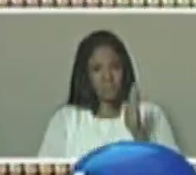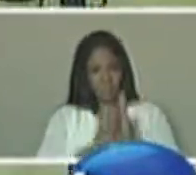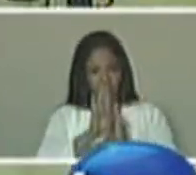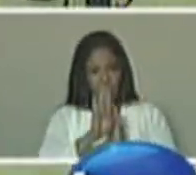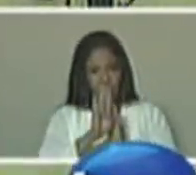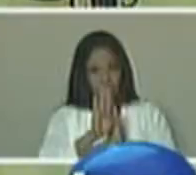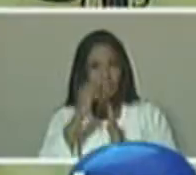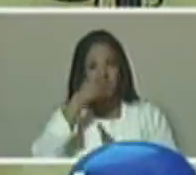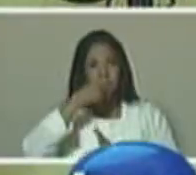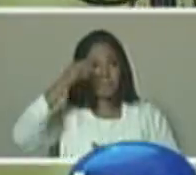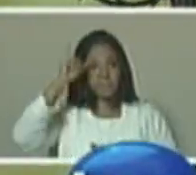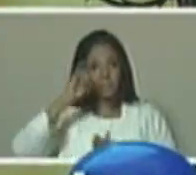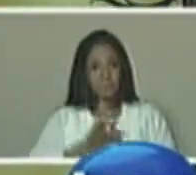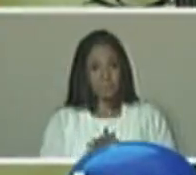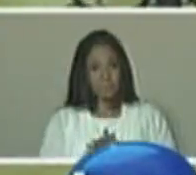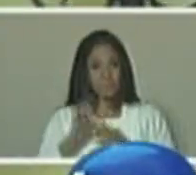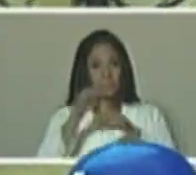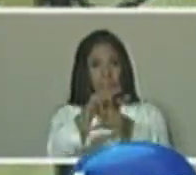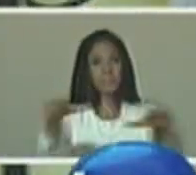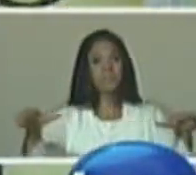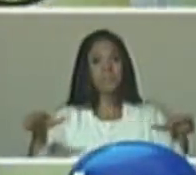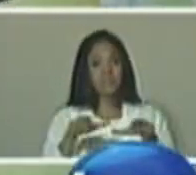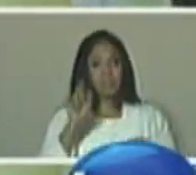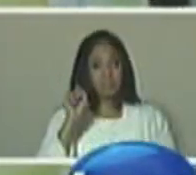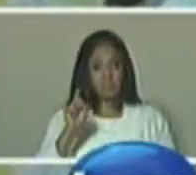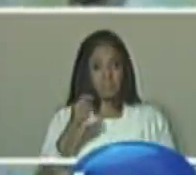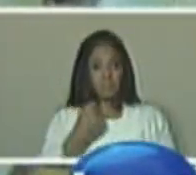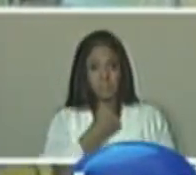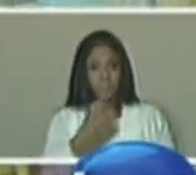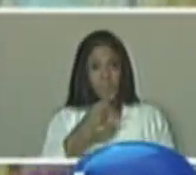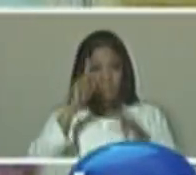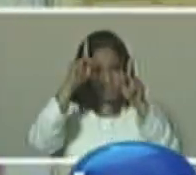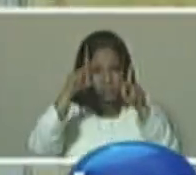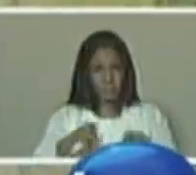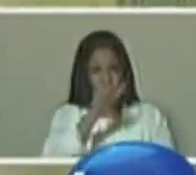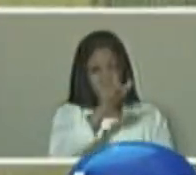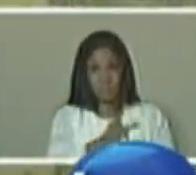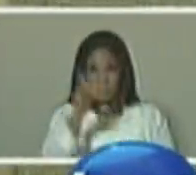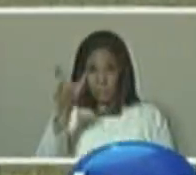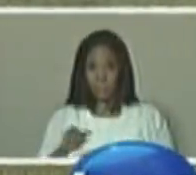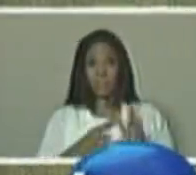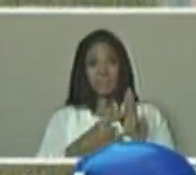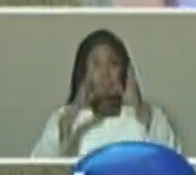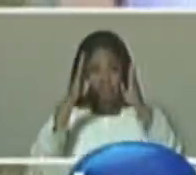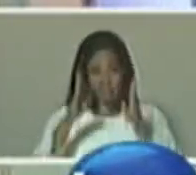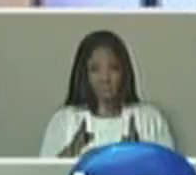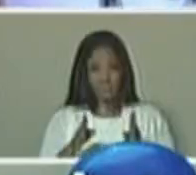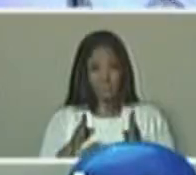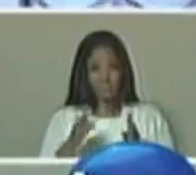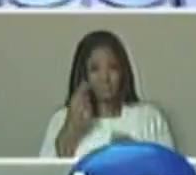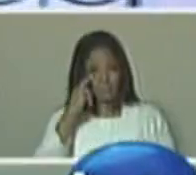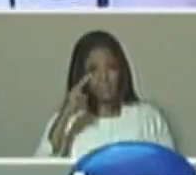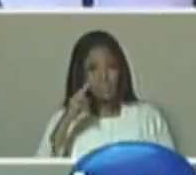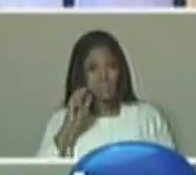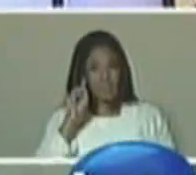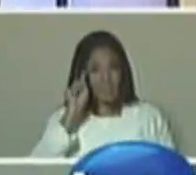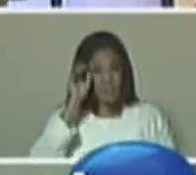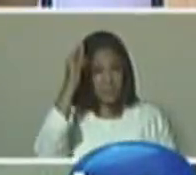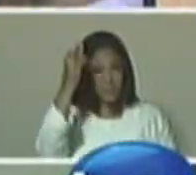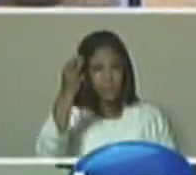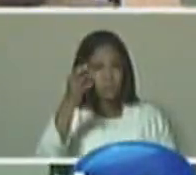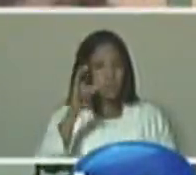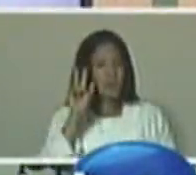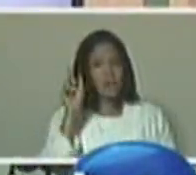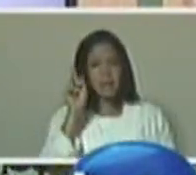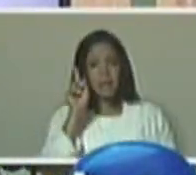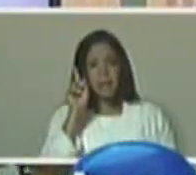de Bocas del Toro. Es un lugar que necesita que las personas que nos representen miren allá. Que no se